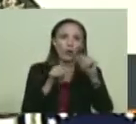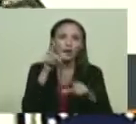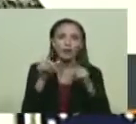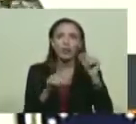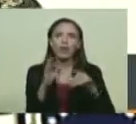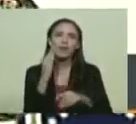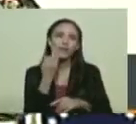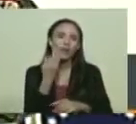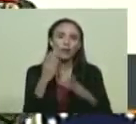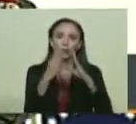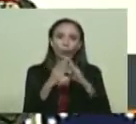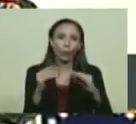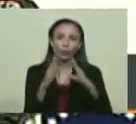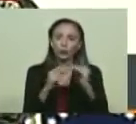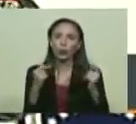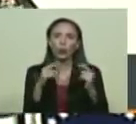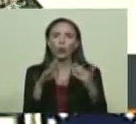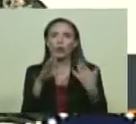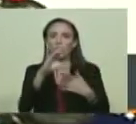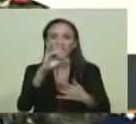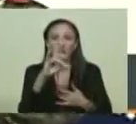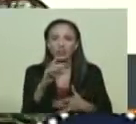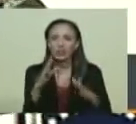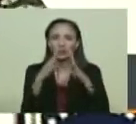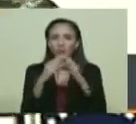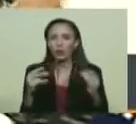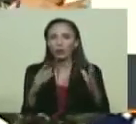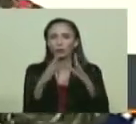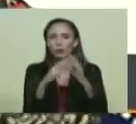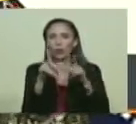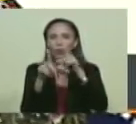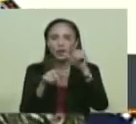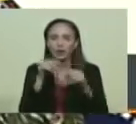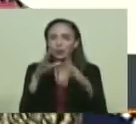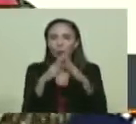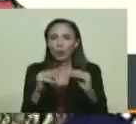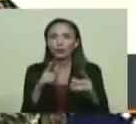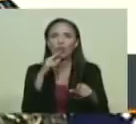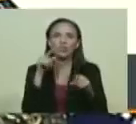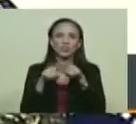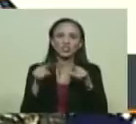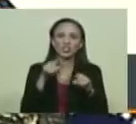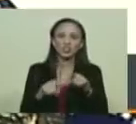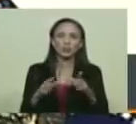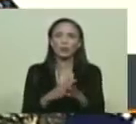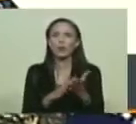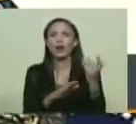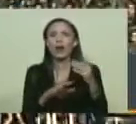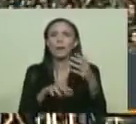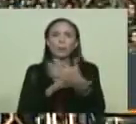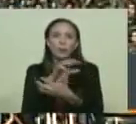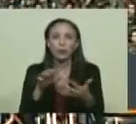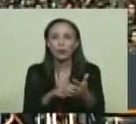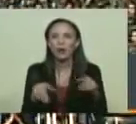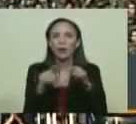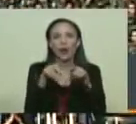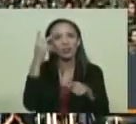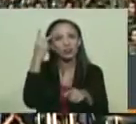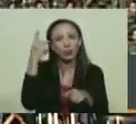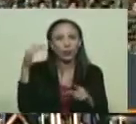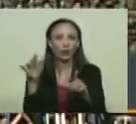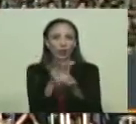gobernadas por la ultraderecha? Twitter y eso, todo eso es ellos, para hacer guerra psicológica.